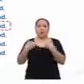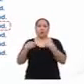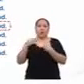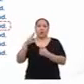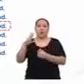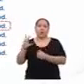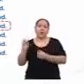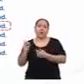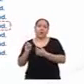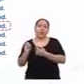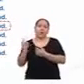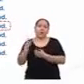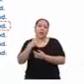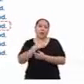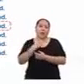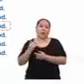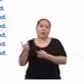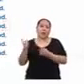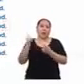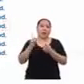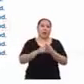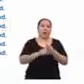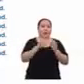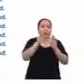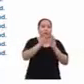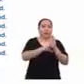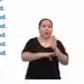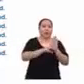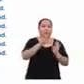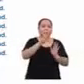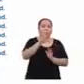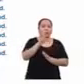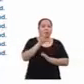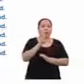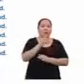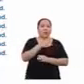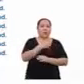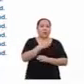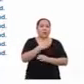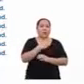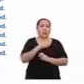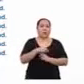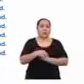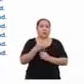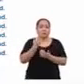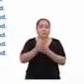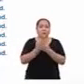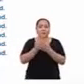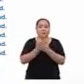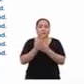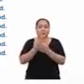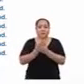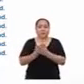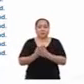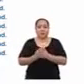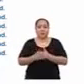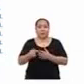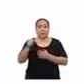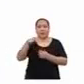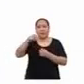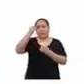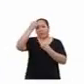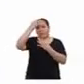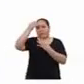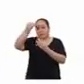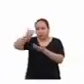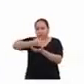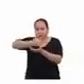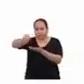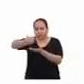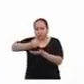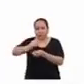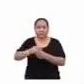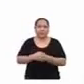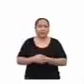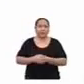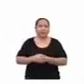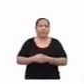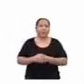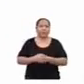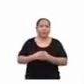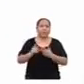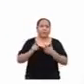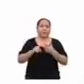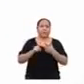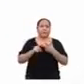30 años hasta menos de 36. Y eso lo puedo comprobar en mis datos recogidos. Bien, en la